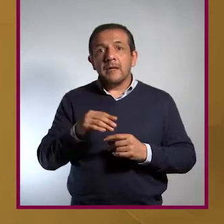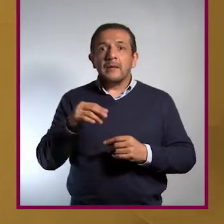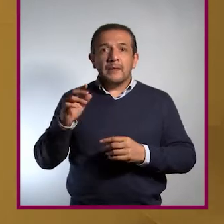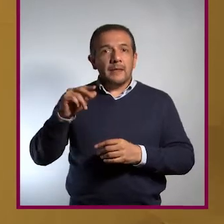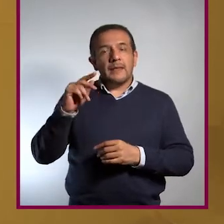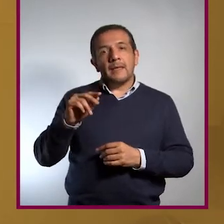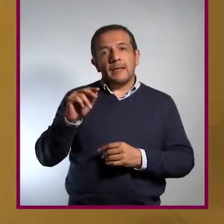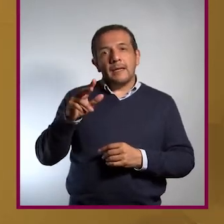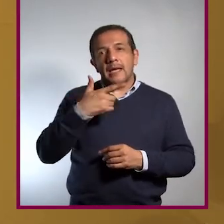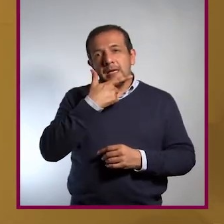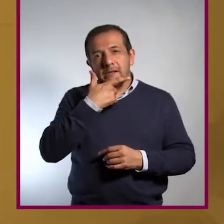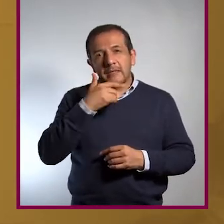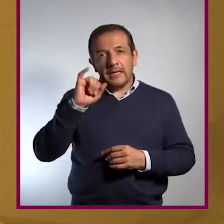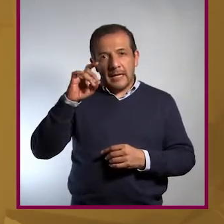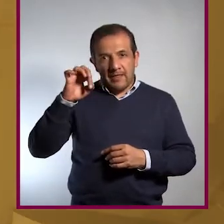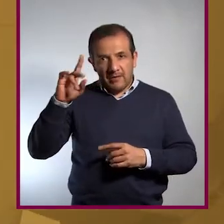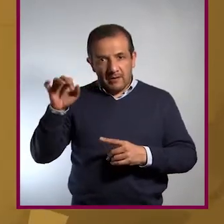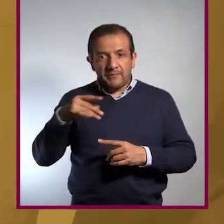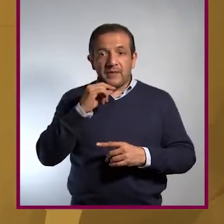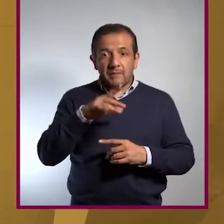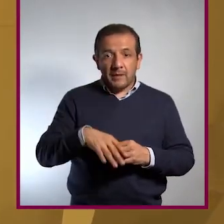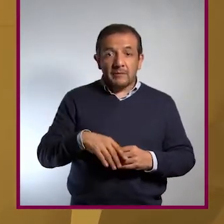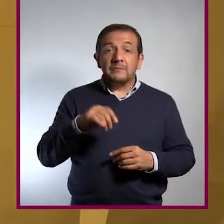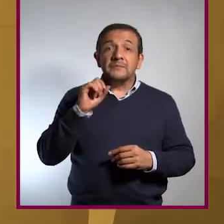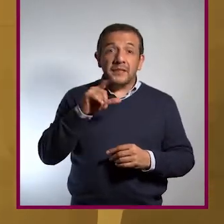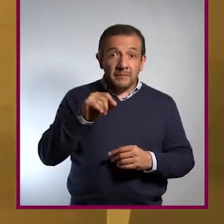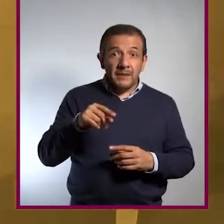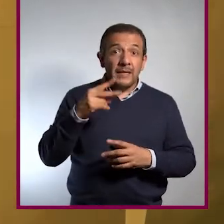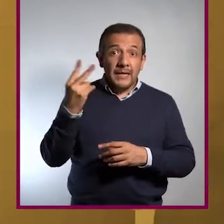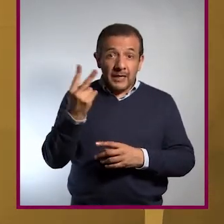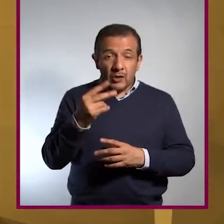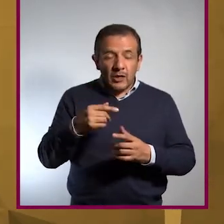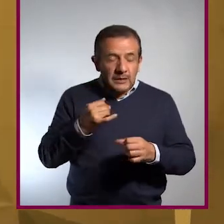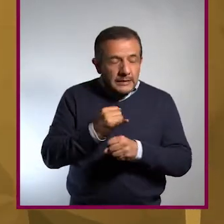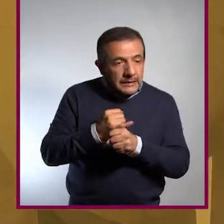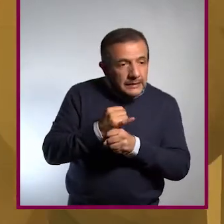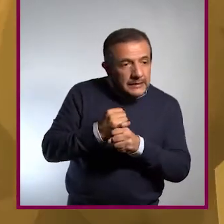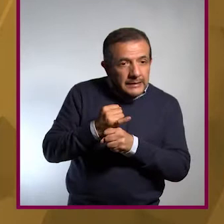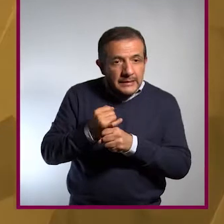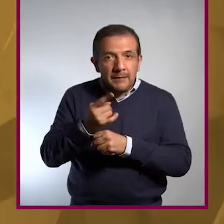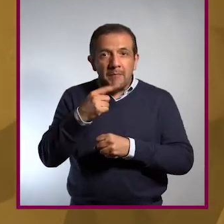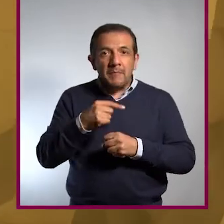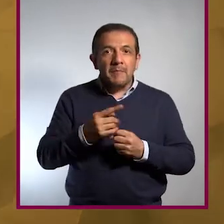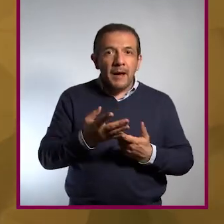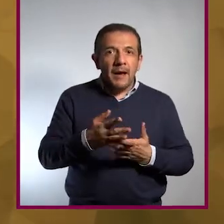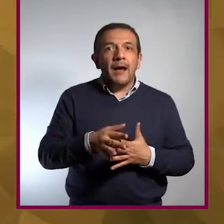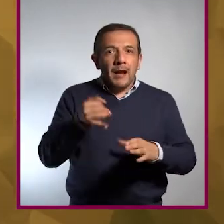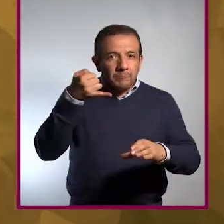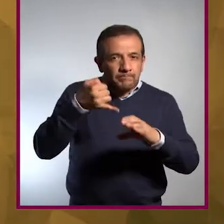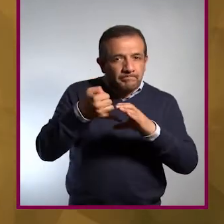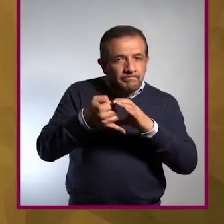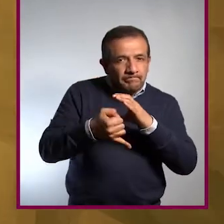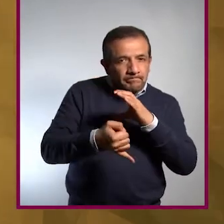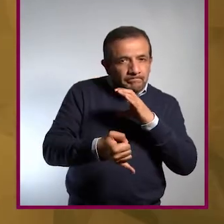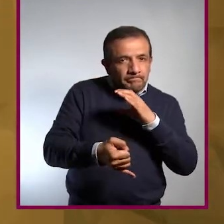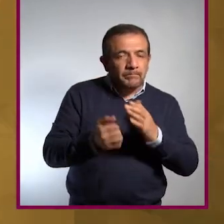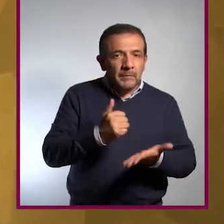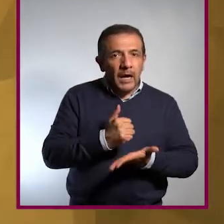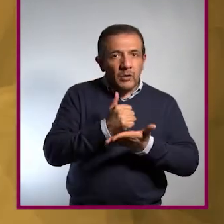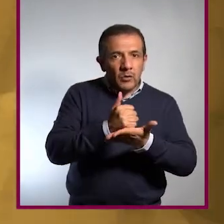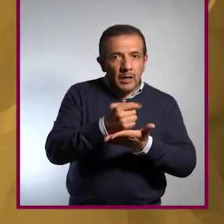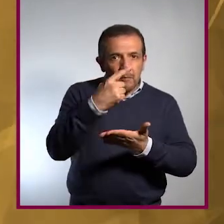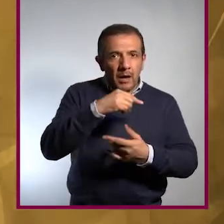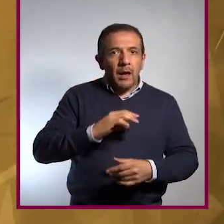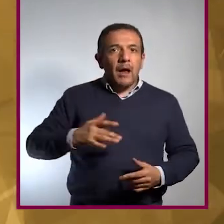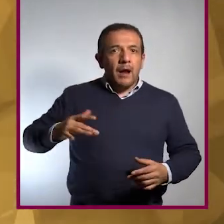Houghton de Reino Unido, los cuales contribuyeron en ayudar para la hepatitis de transmisión sanguínea, así como también